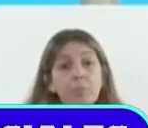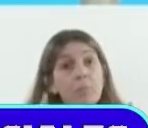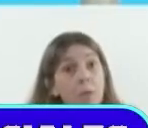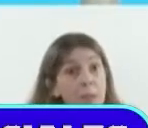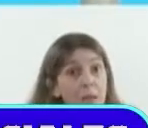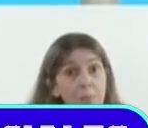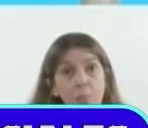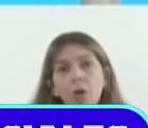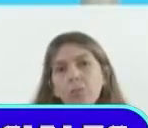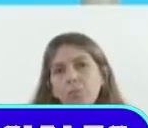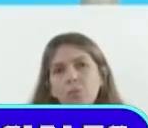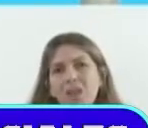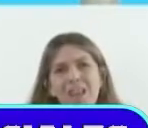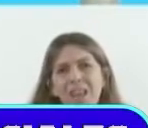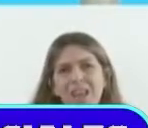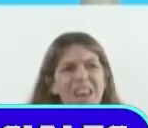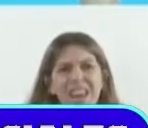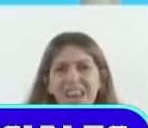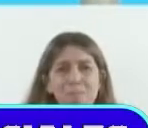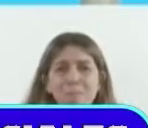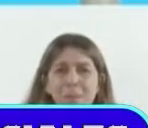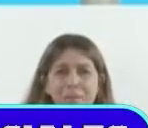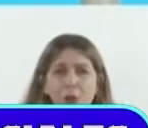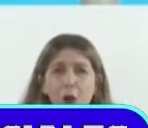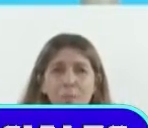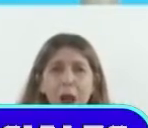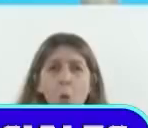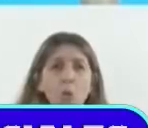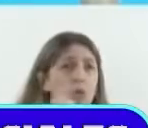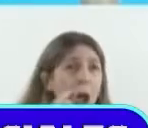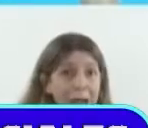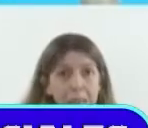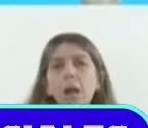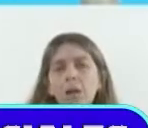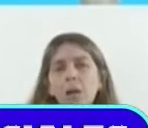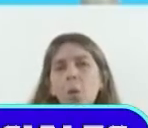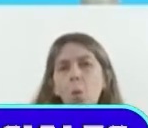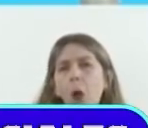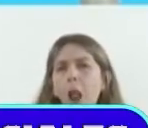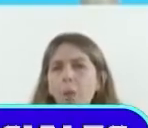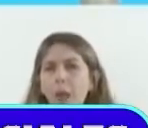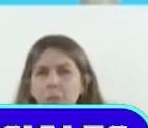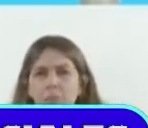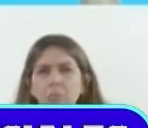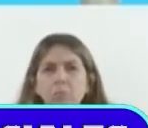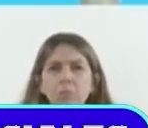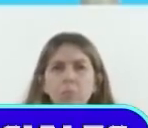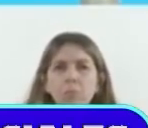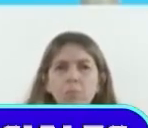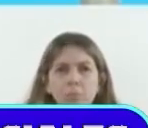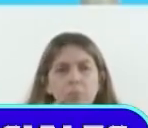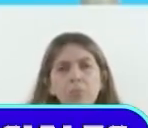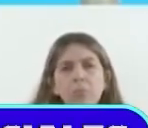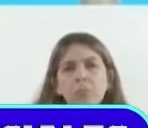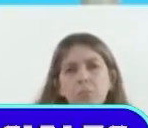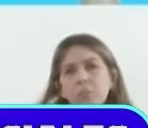modo que lo hago con Axel, vamos a recuperar el diálogo para estar muy encima en el día a día de lo